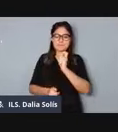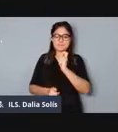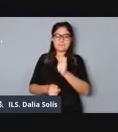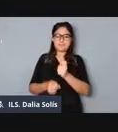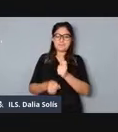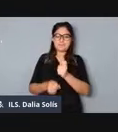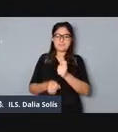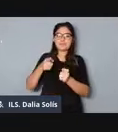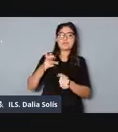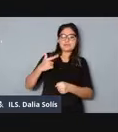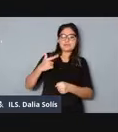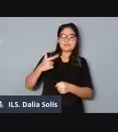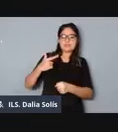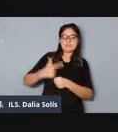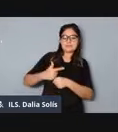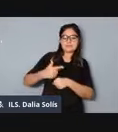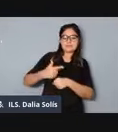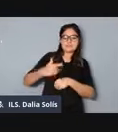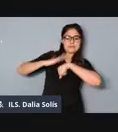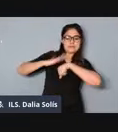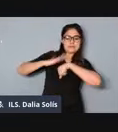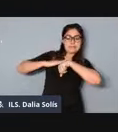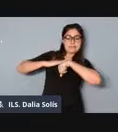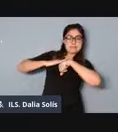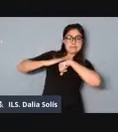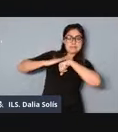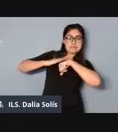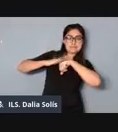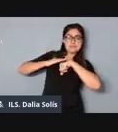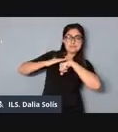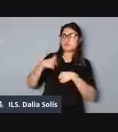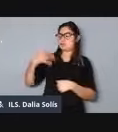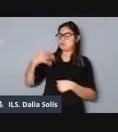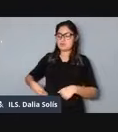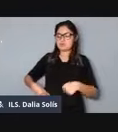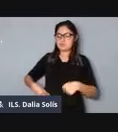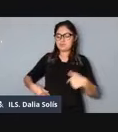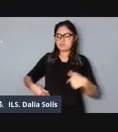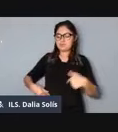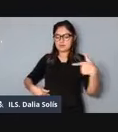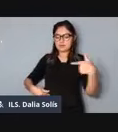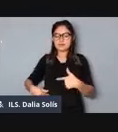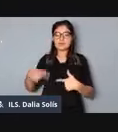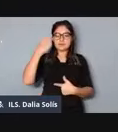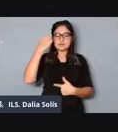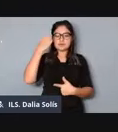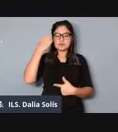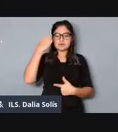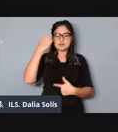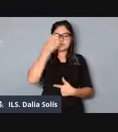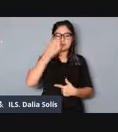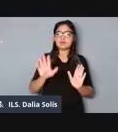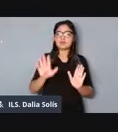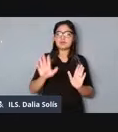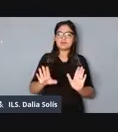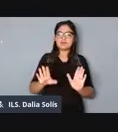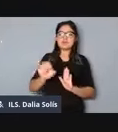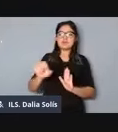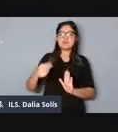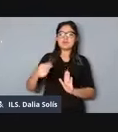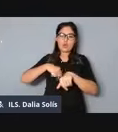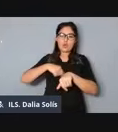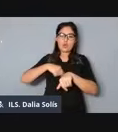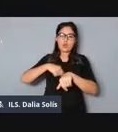¿Qué pasa cuando yo estoy más de 12 horas frente al computador trabajando